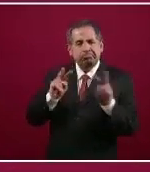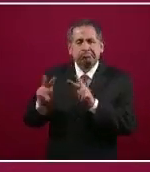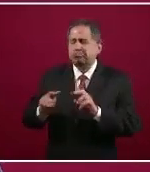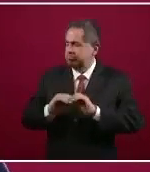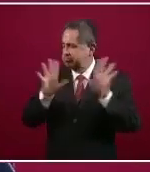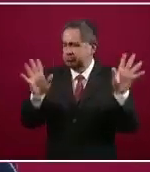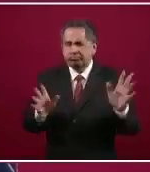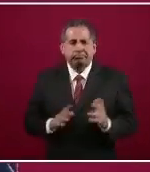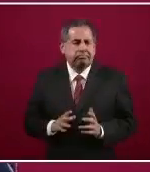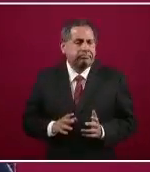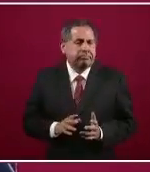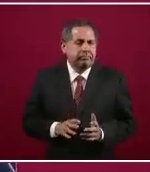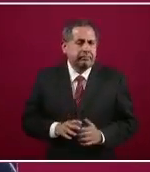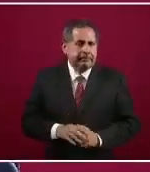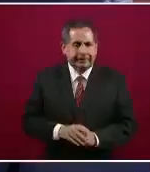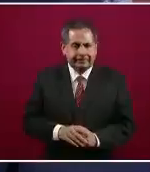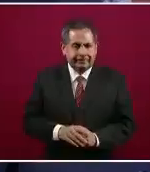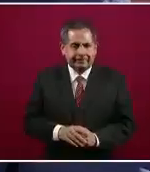en